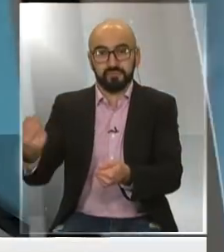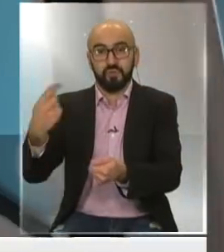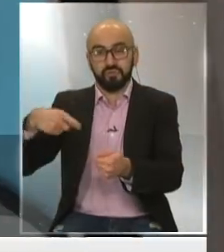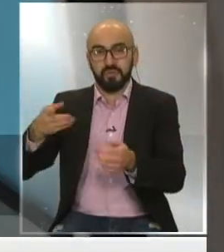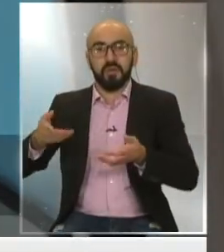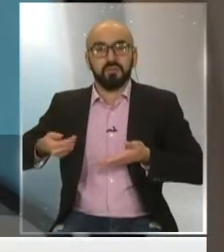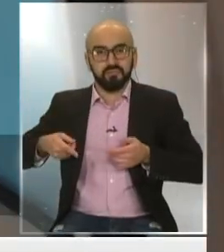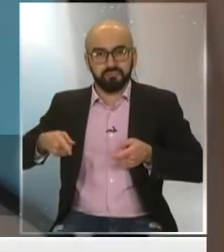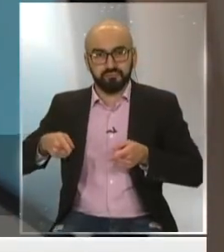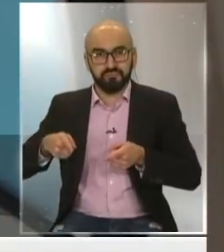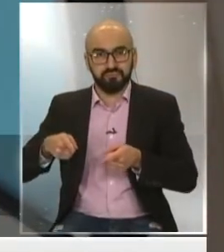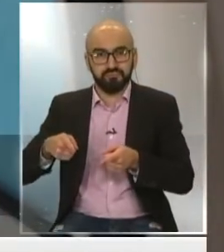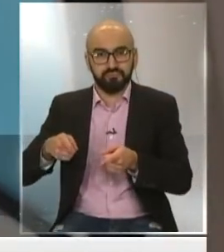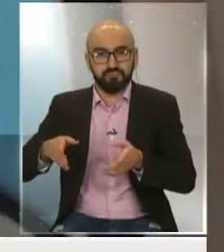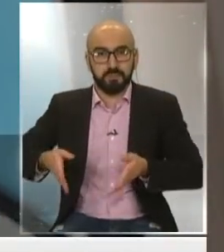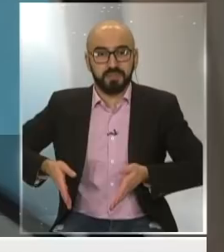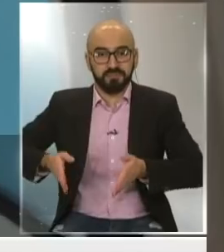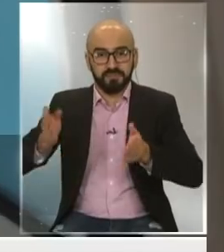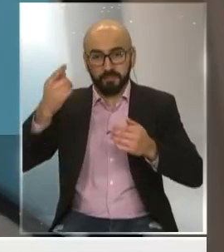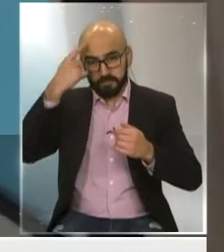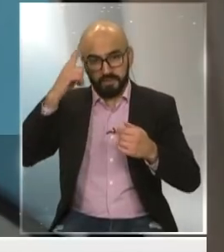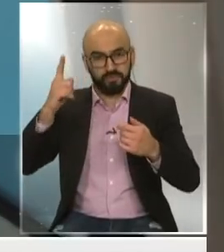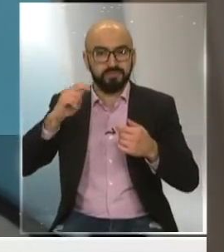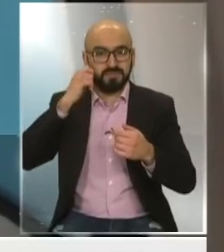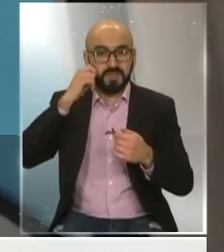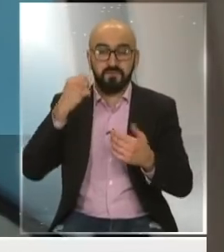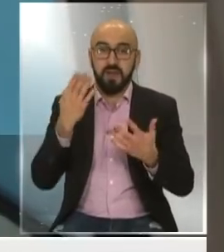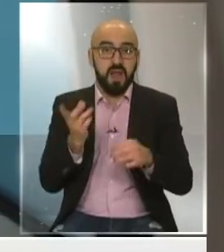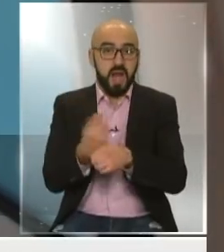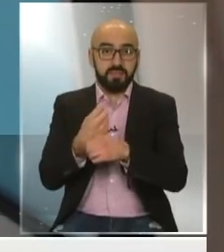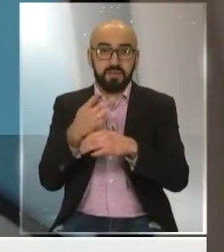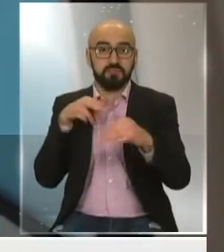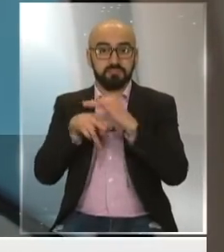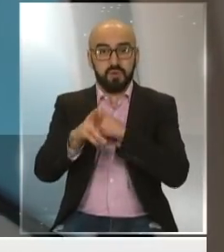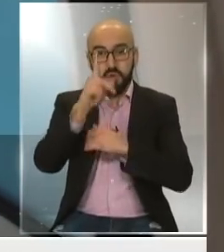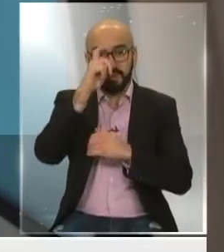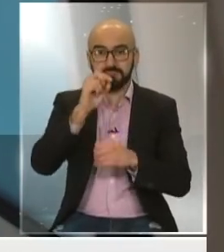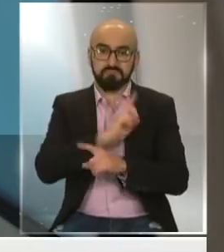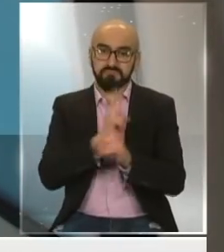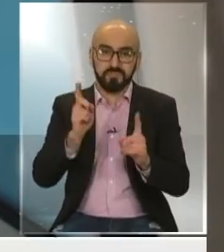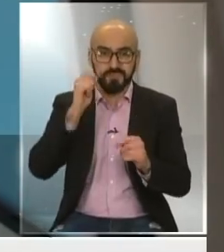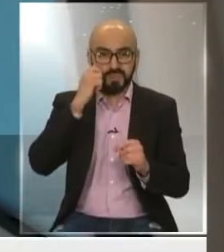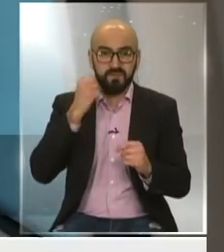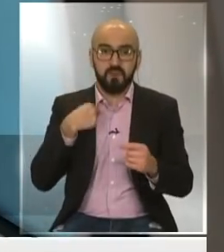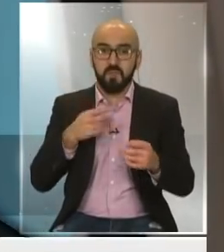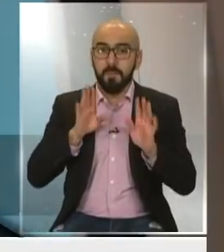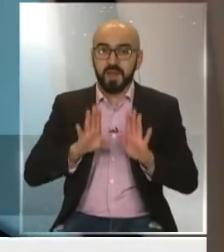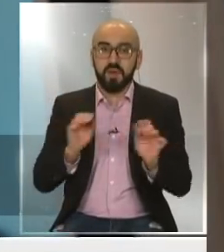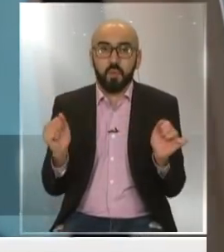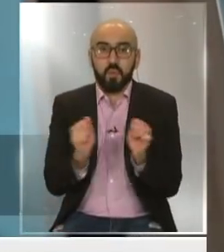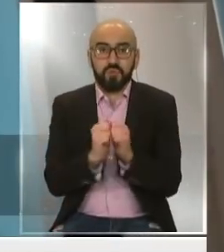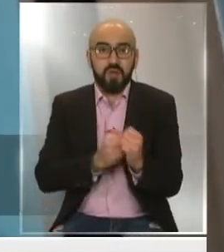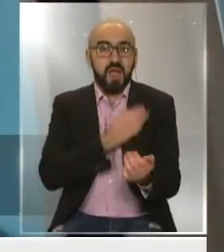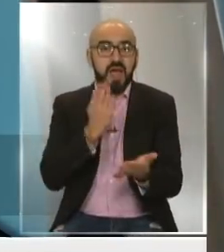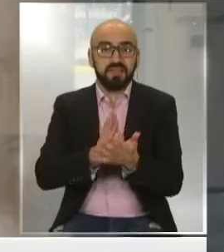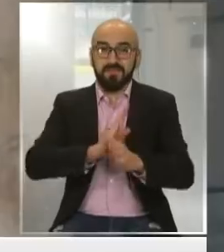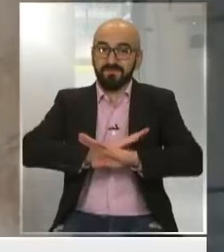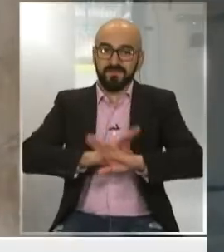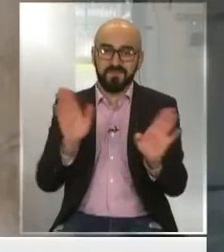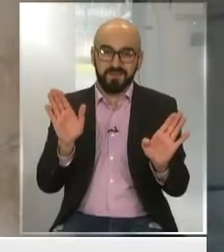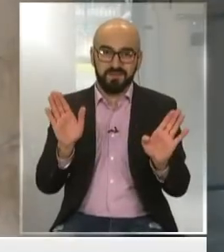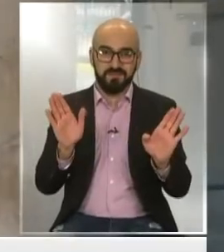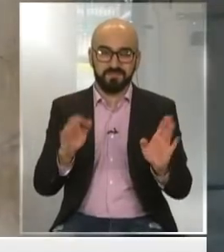pasillo, pero en este momento no nos garantiza la hospitalización inmediata, o sea, vamos a estar con el paciente hasta que finalicemos el procedimiento.